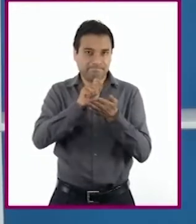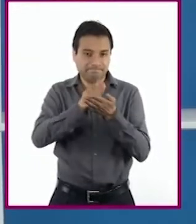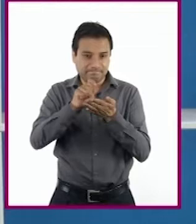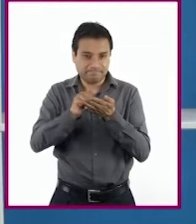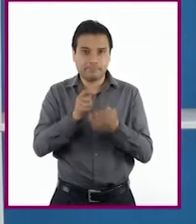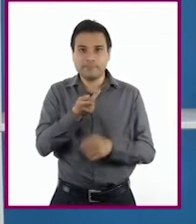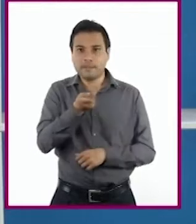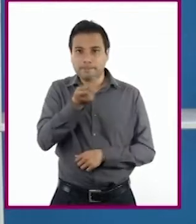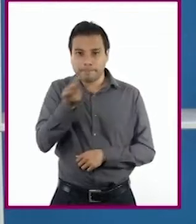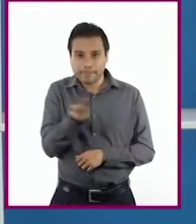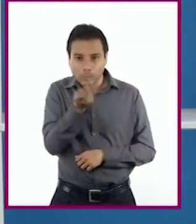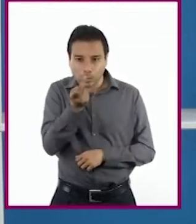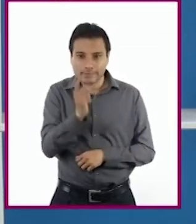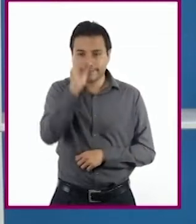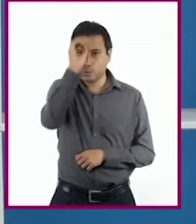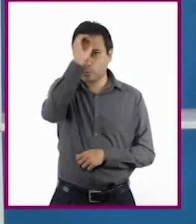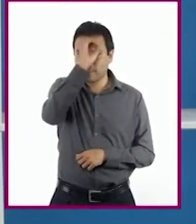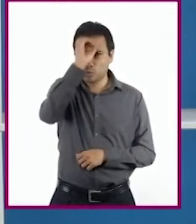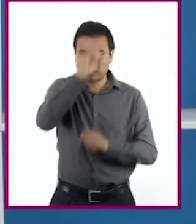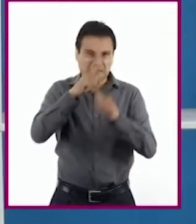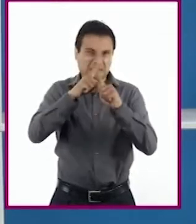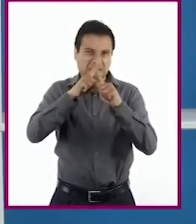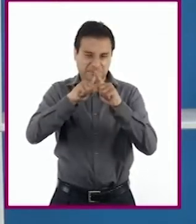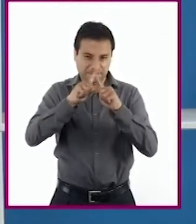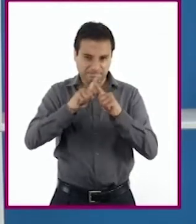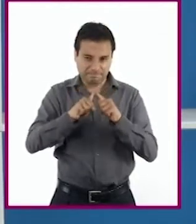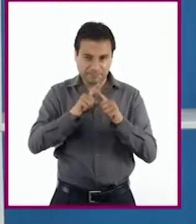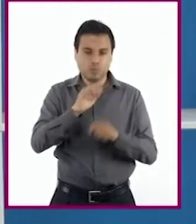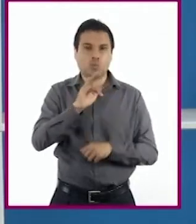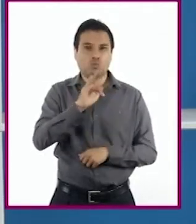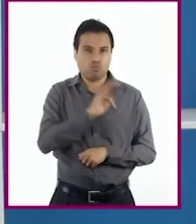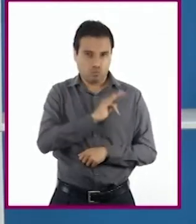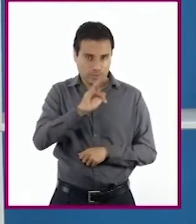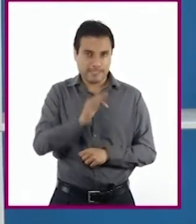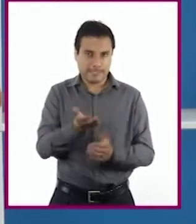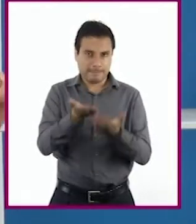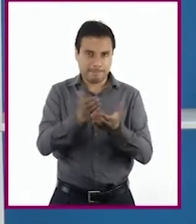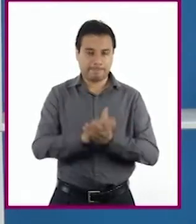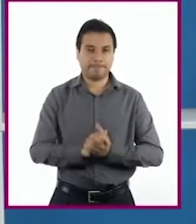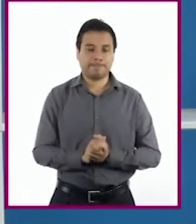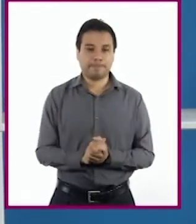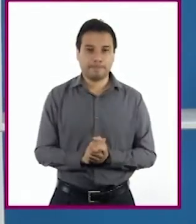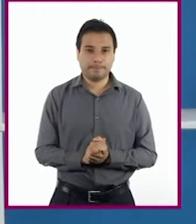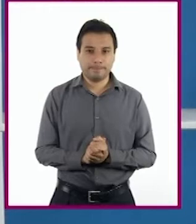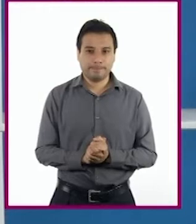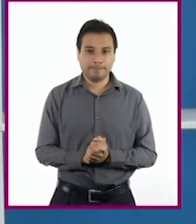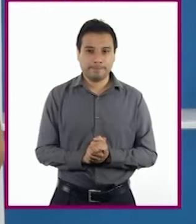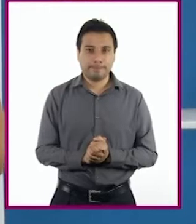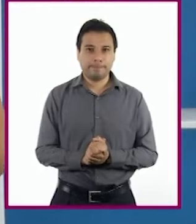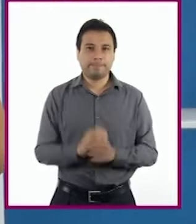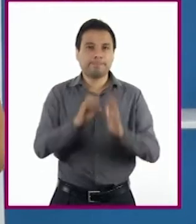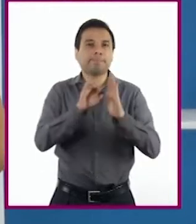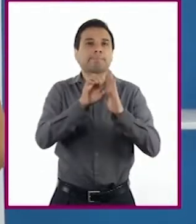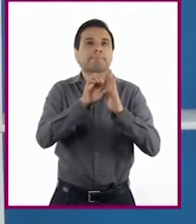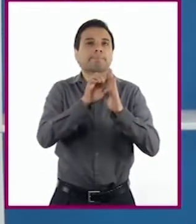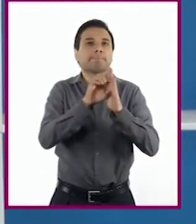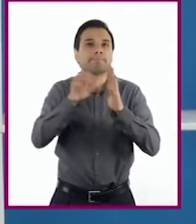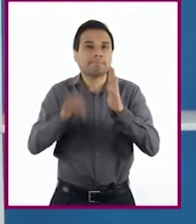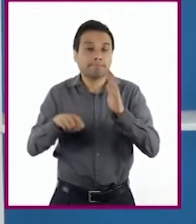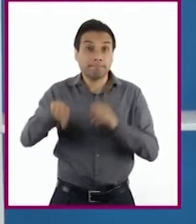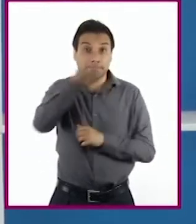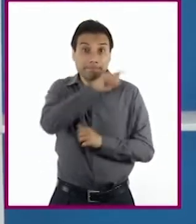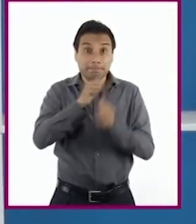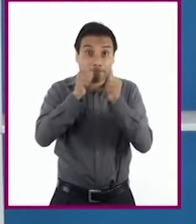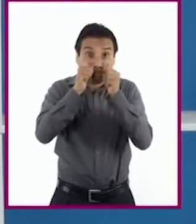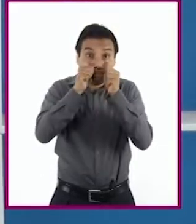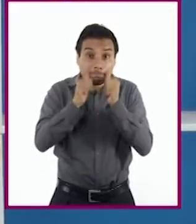o conclusiones que surjan a partir de lo que reflexionemos a lo largo de la sesión. Si tienen discapacidad visual,